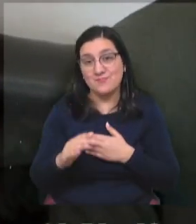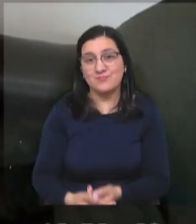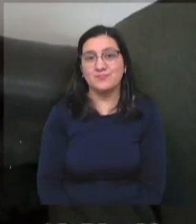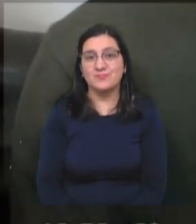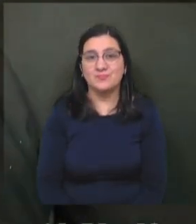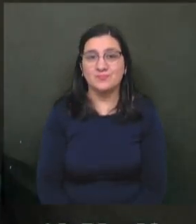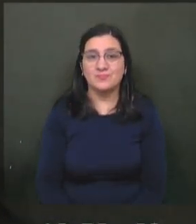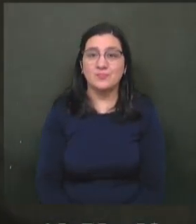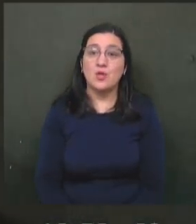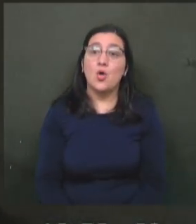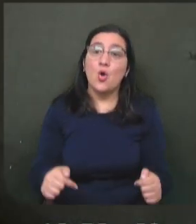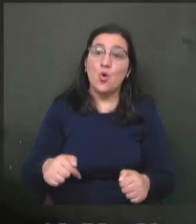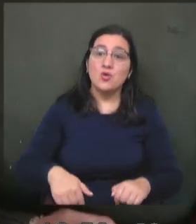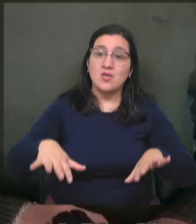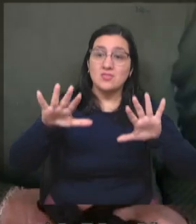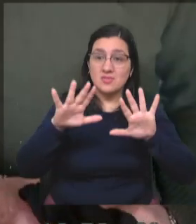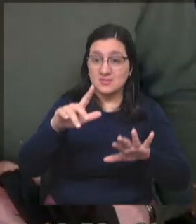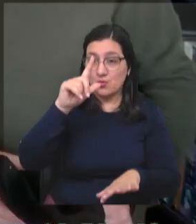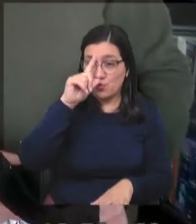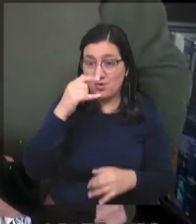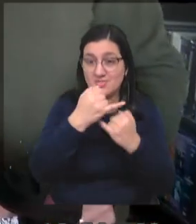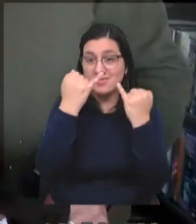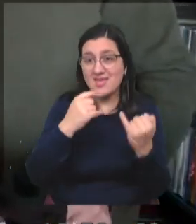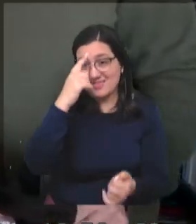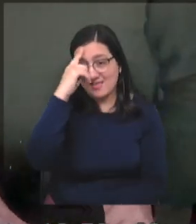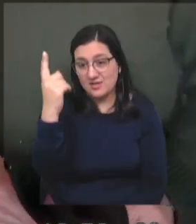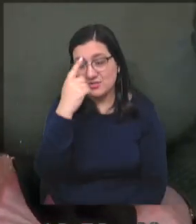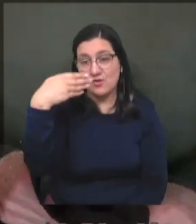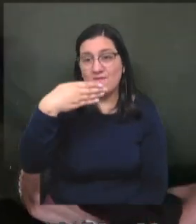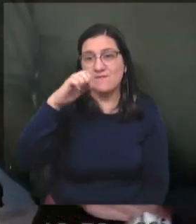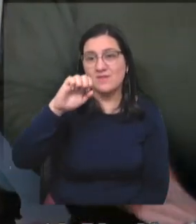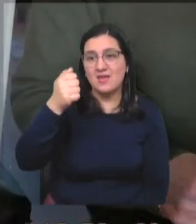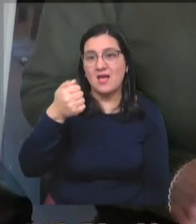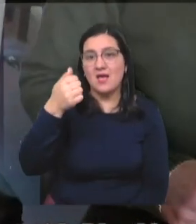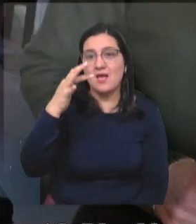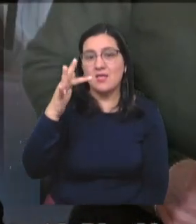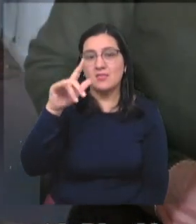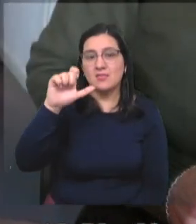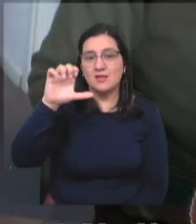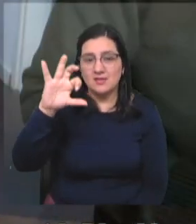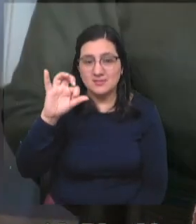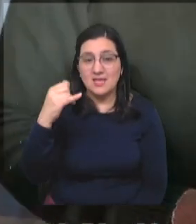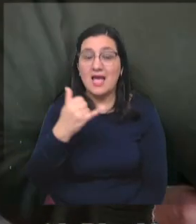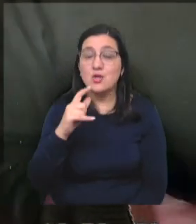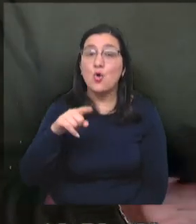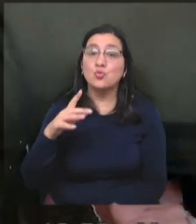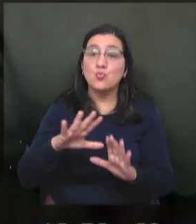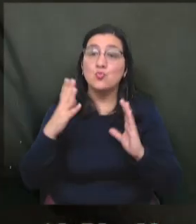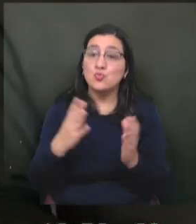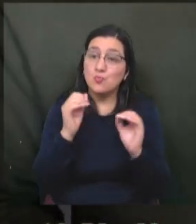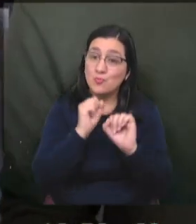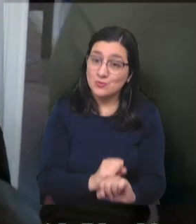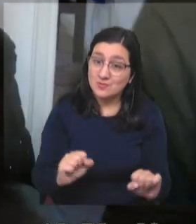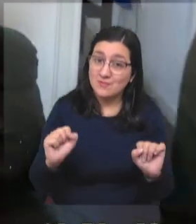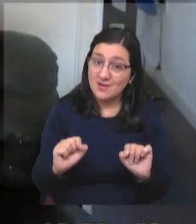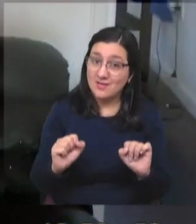deuda hoy 10 de julio día internacional de Los Beatles hay otros días hay otro mundo posible desde que no están